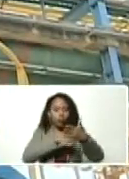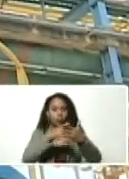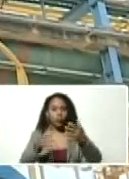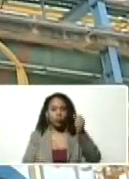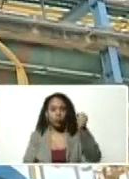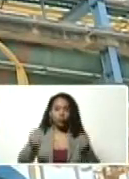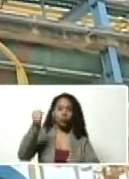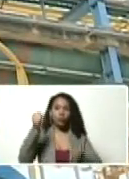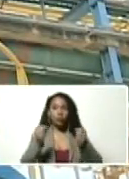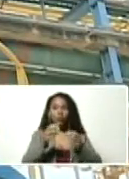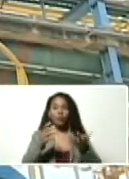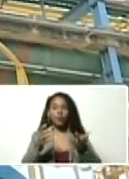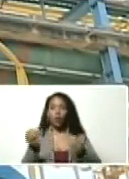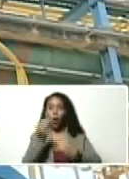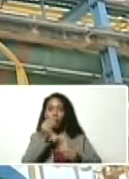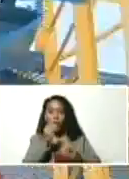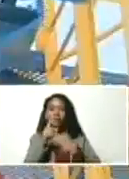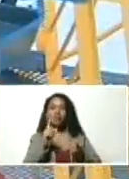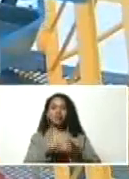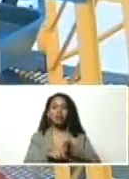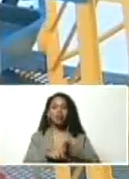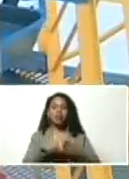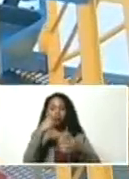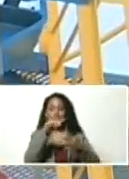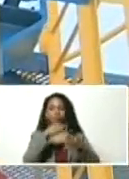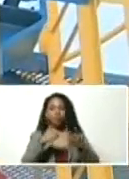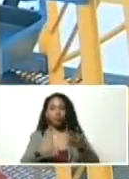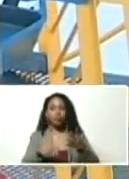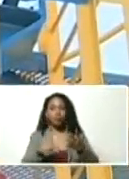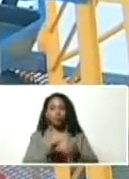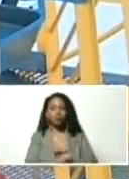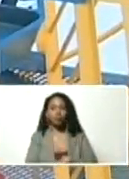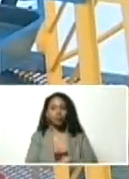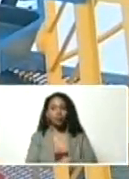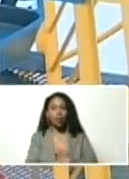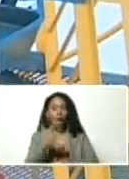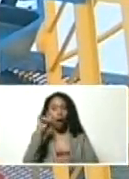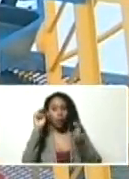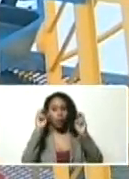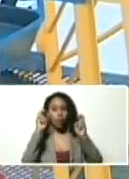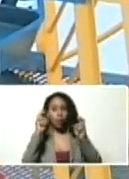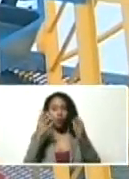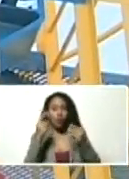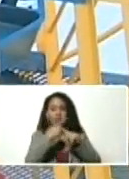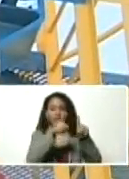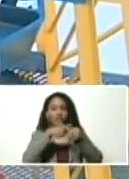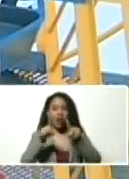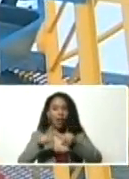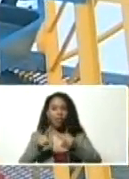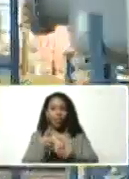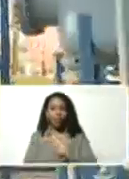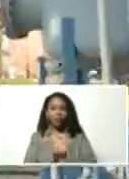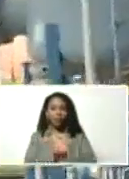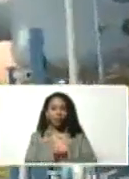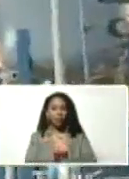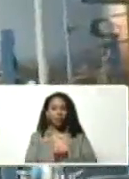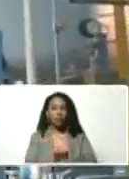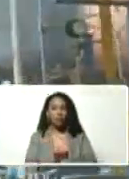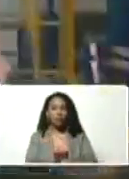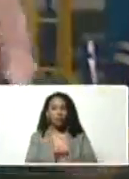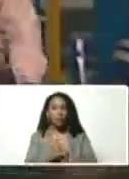el empaque de alimentos, etcétera. Tiene este un polímero muy versátil, presidente. Bueno,